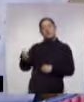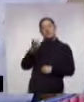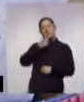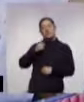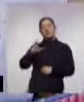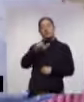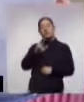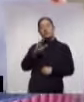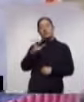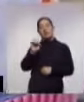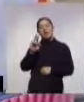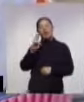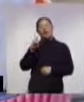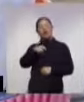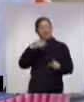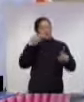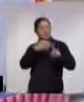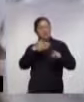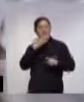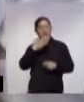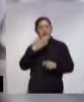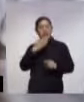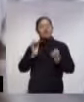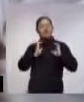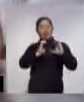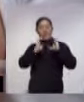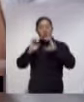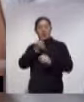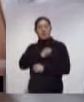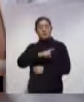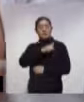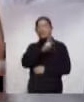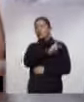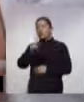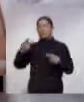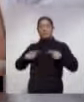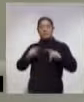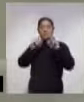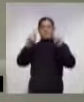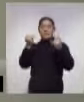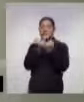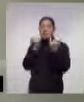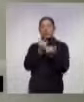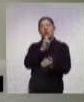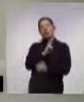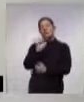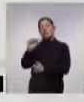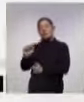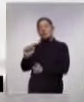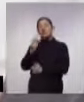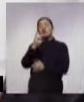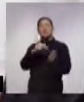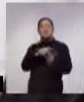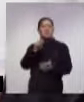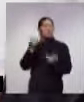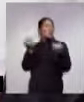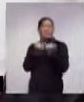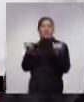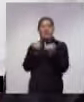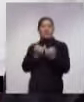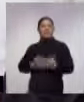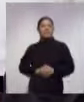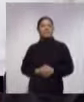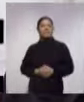encaminadas a proteger la salud de las y los tlaxcaltecas, así como lo ha sido hasta ahora el programa Ruta por tu Salud 2020. Ya